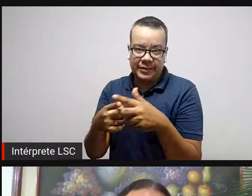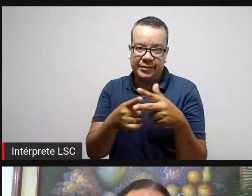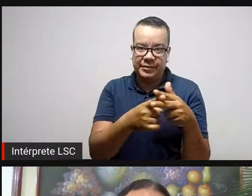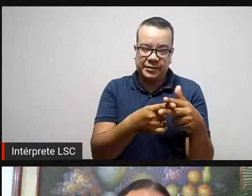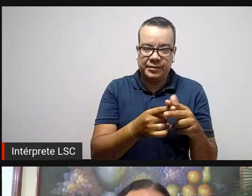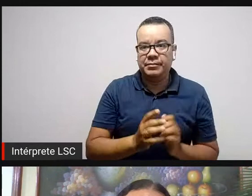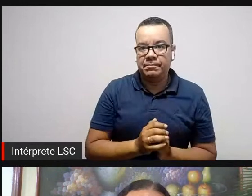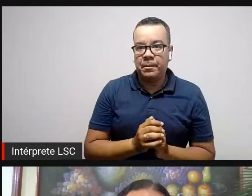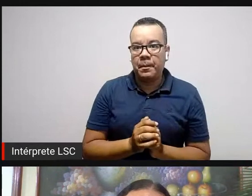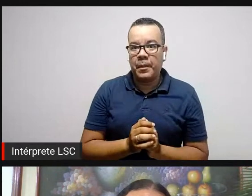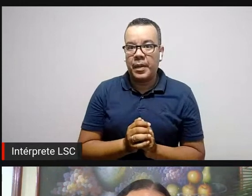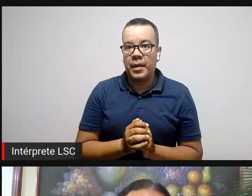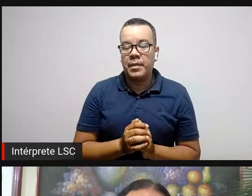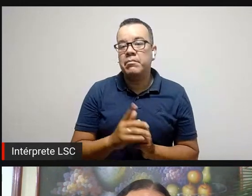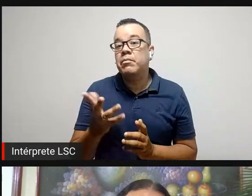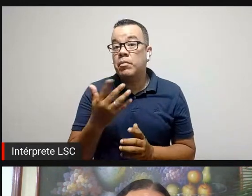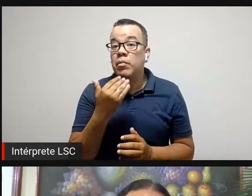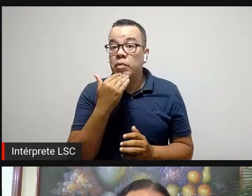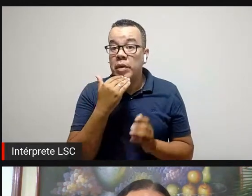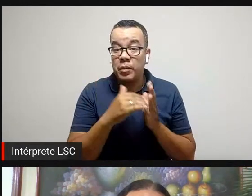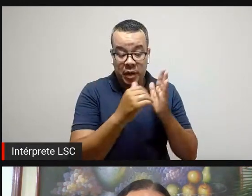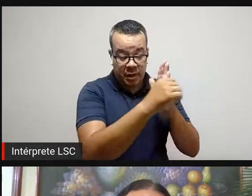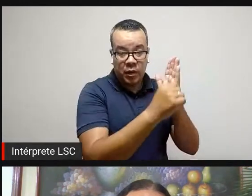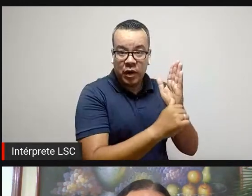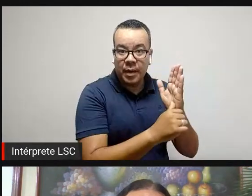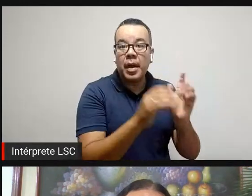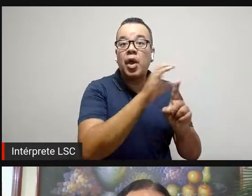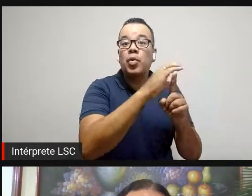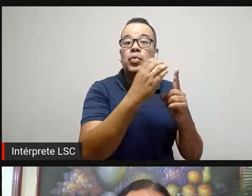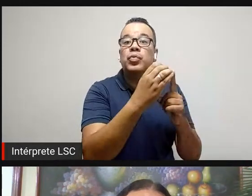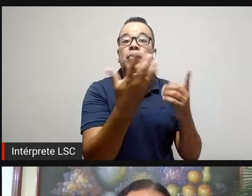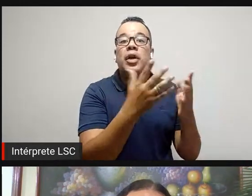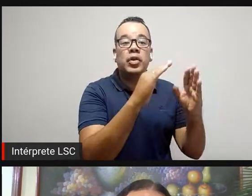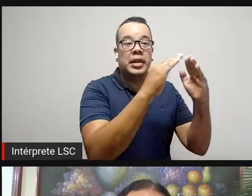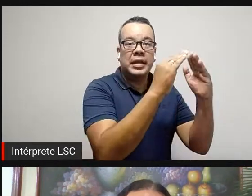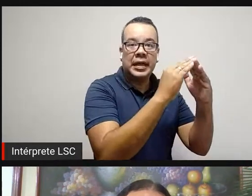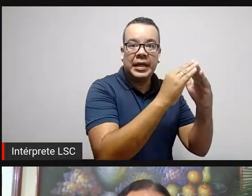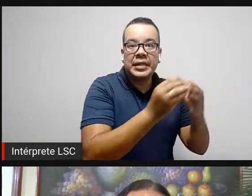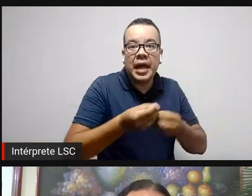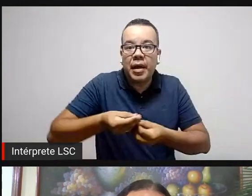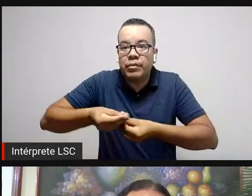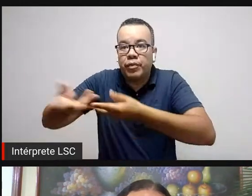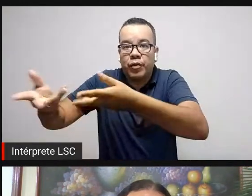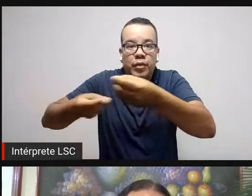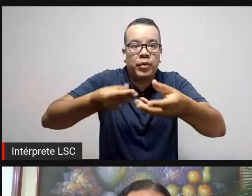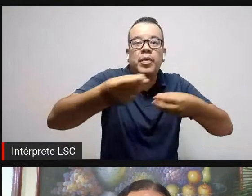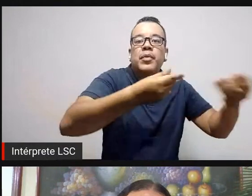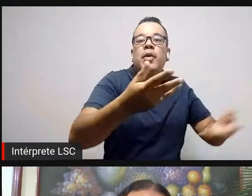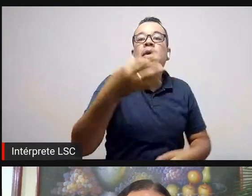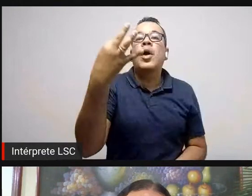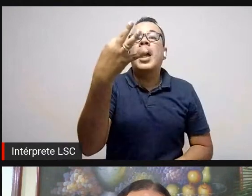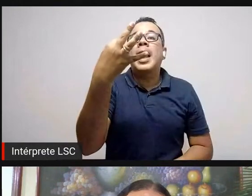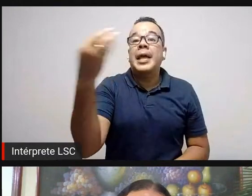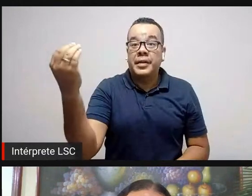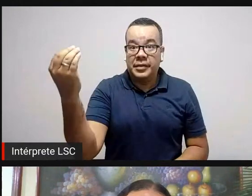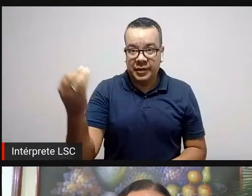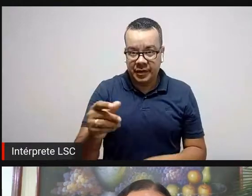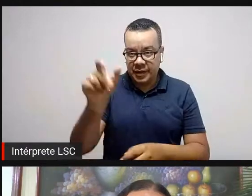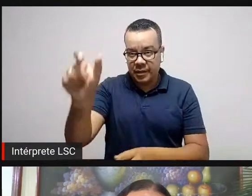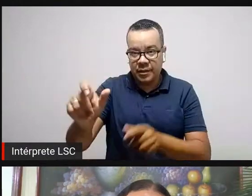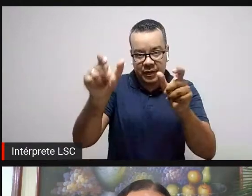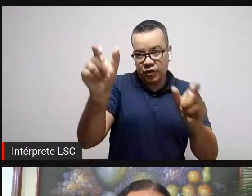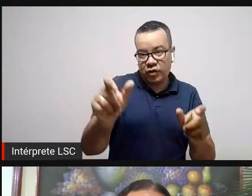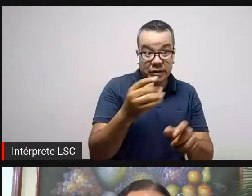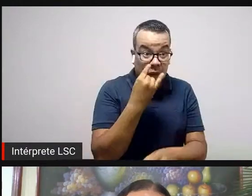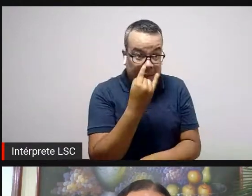hizo una distribución a 300 personas, quienes estuvieron durante los 3 meses o 2 e interesados en